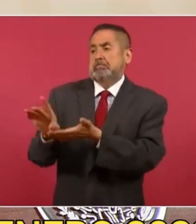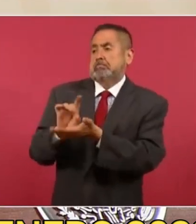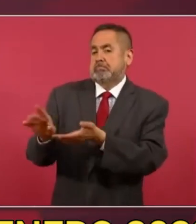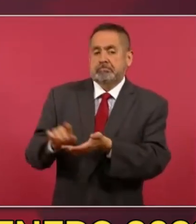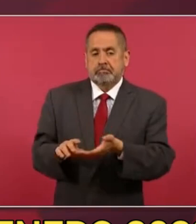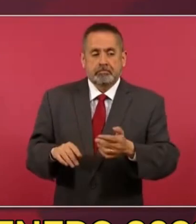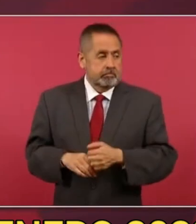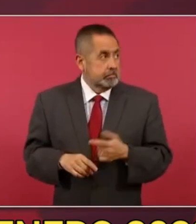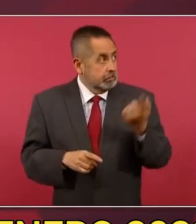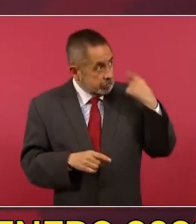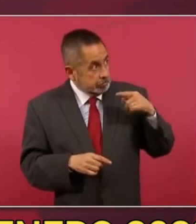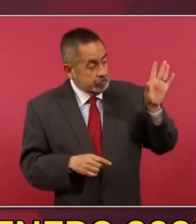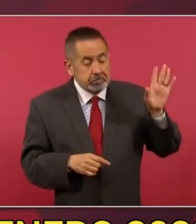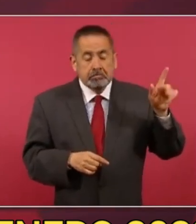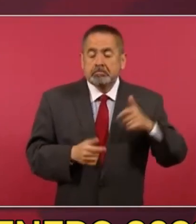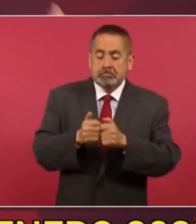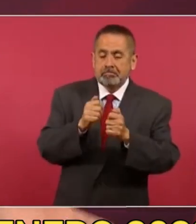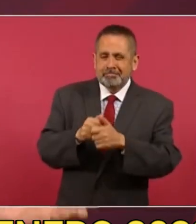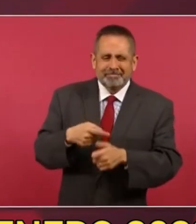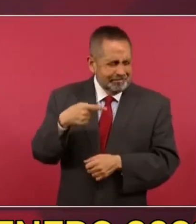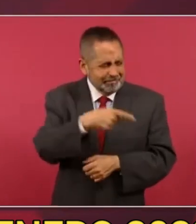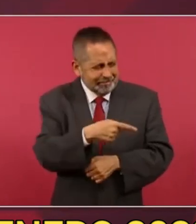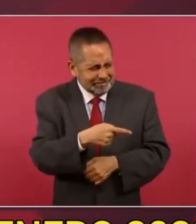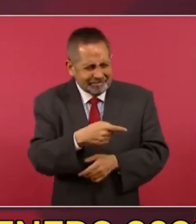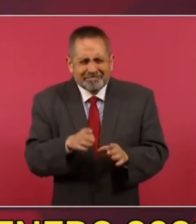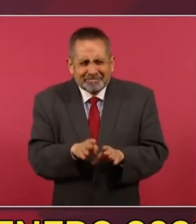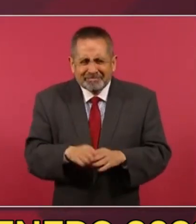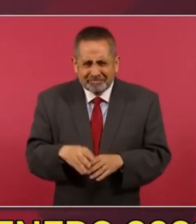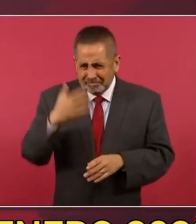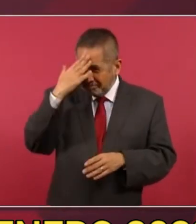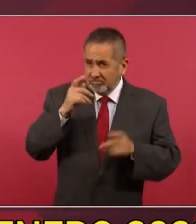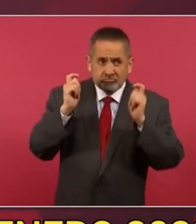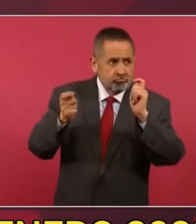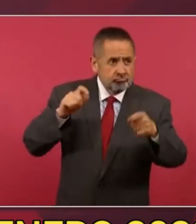por consigna, ¿qué va a saber de eso?